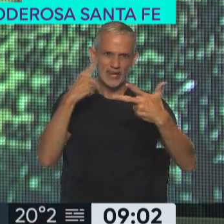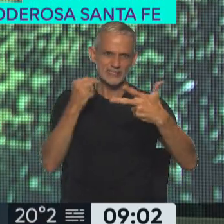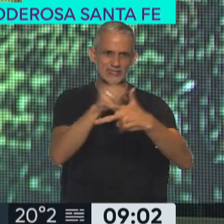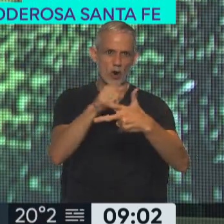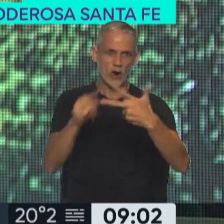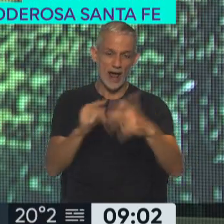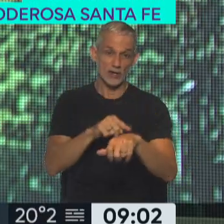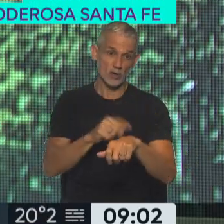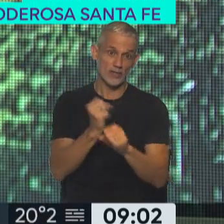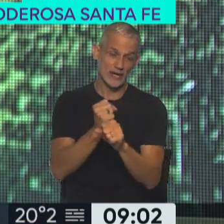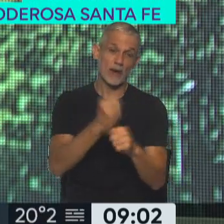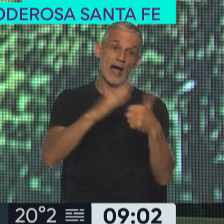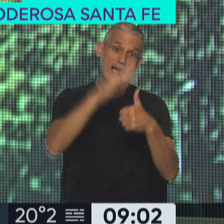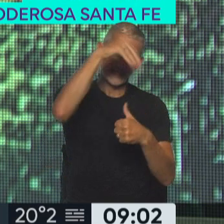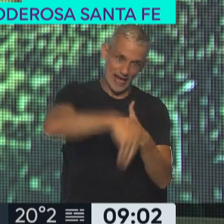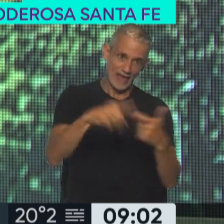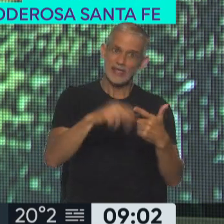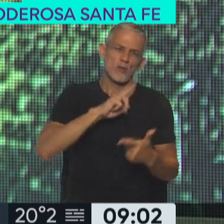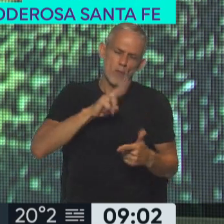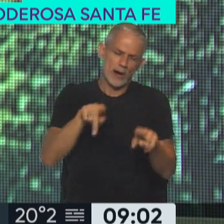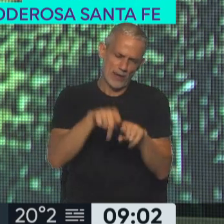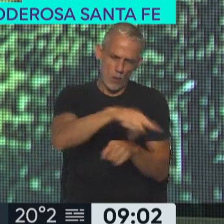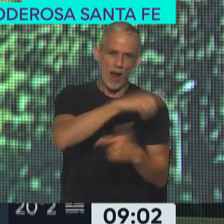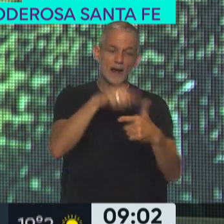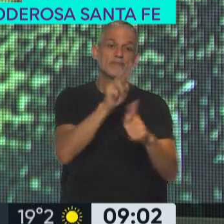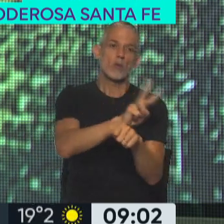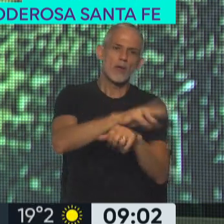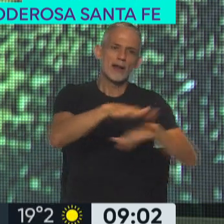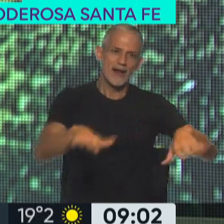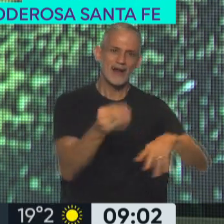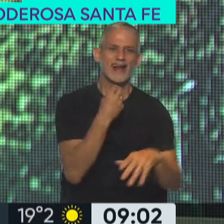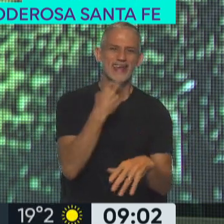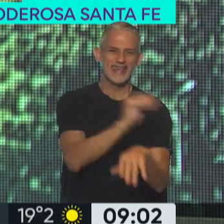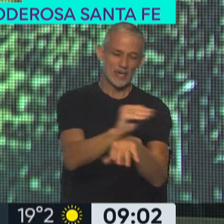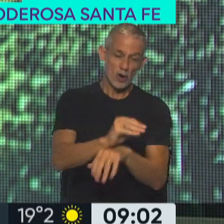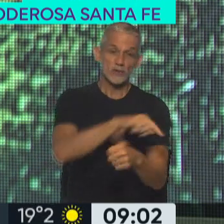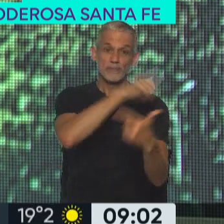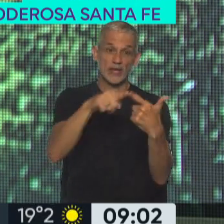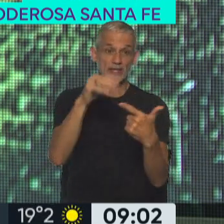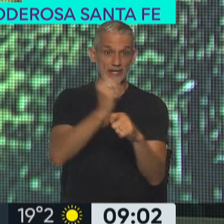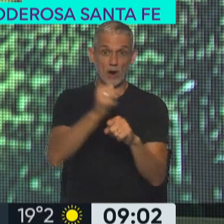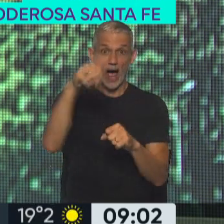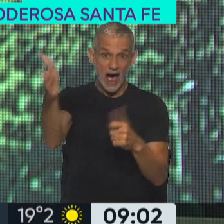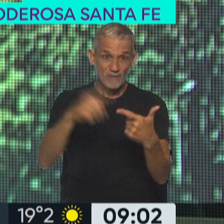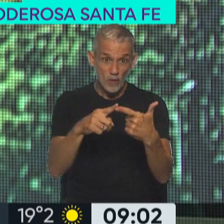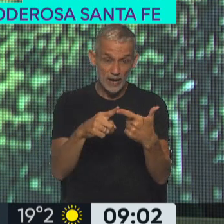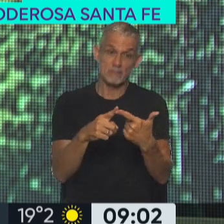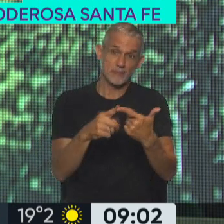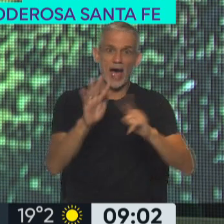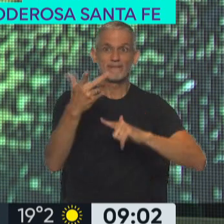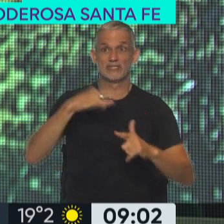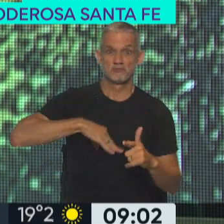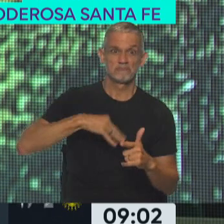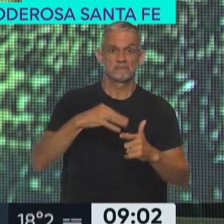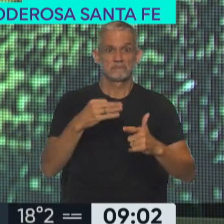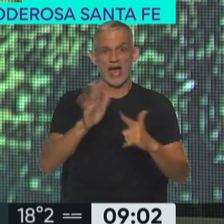ustedes, trabajan adentro de la casa, como todas las mujeres, cuidando y criando. Trabajamos afuera, un trabajo que a veces es remunerado,